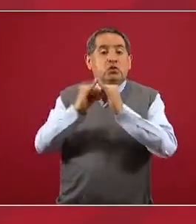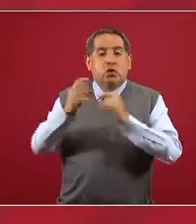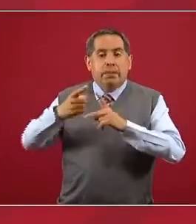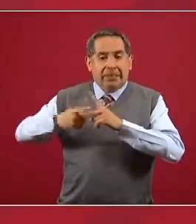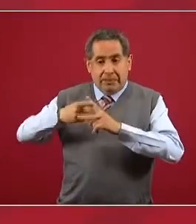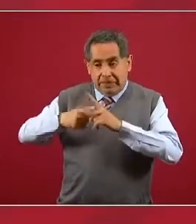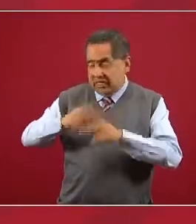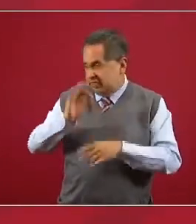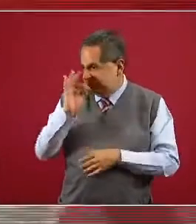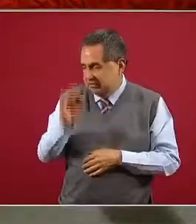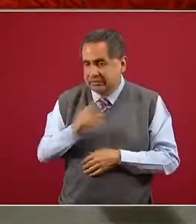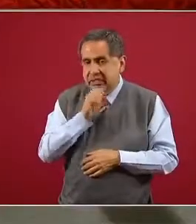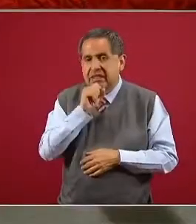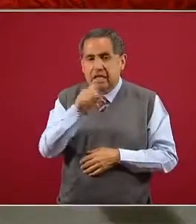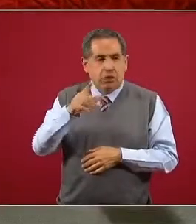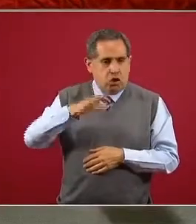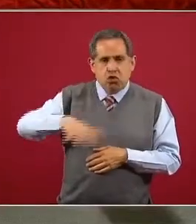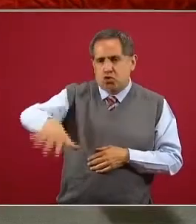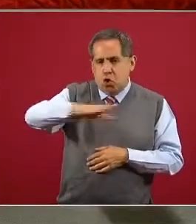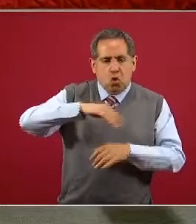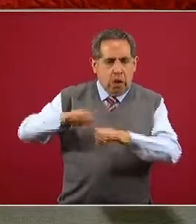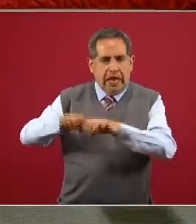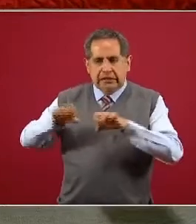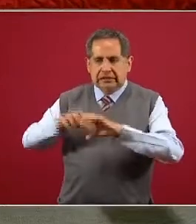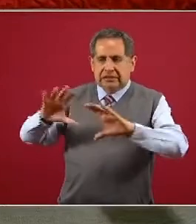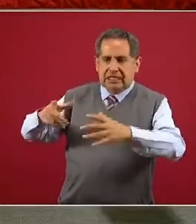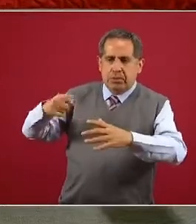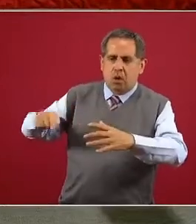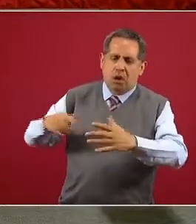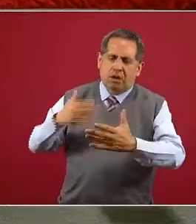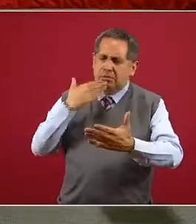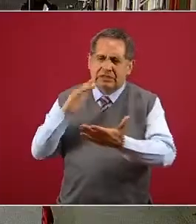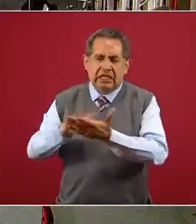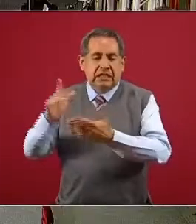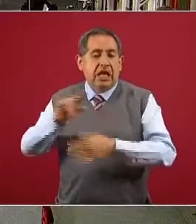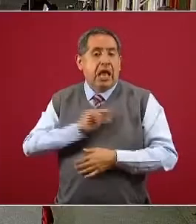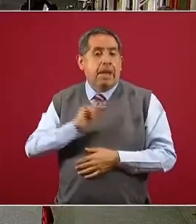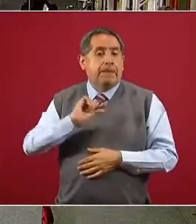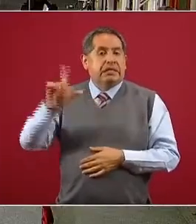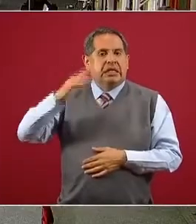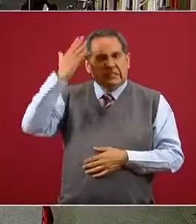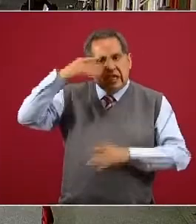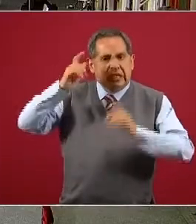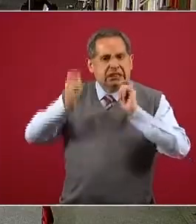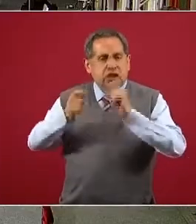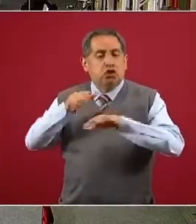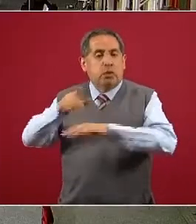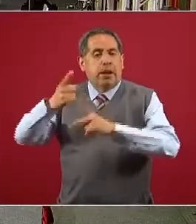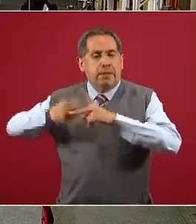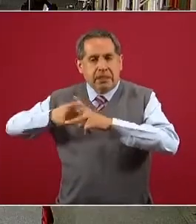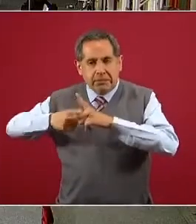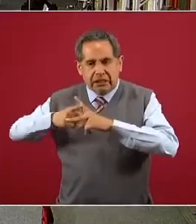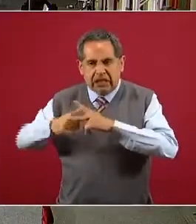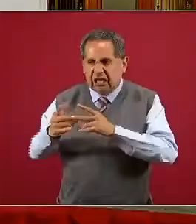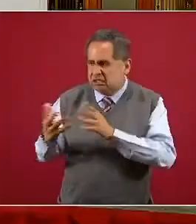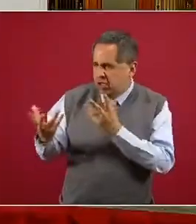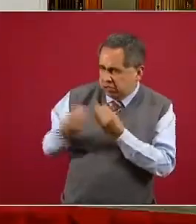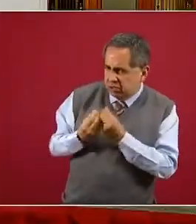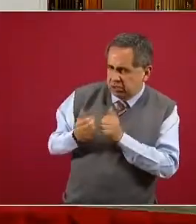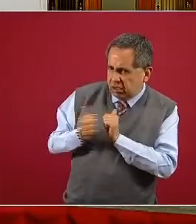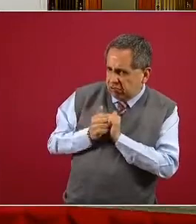Agradezco también, a nombre de todo el equipo, a las personas especialistas en matemáticas que nos han estado